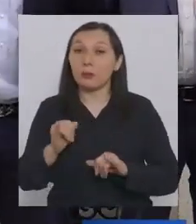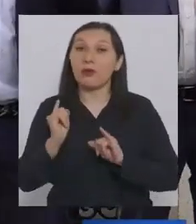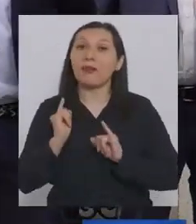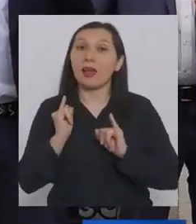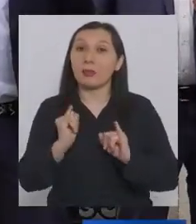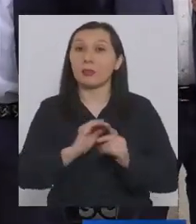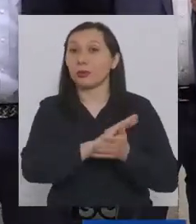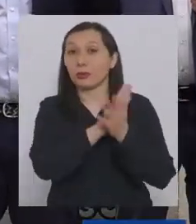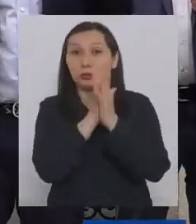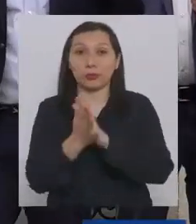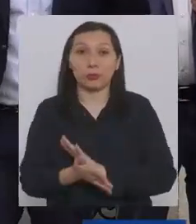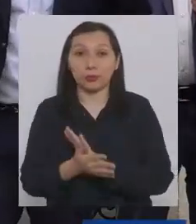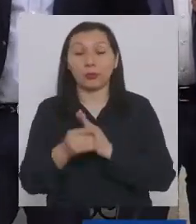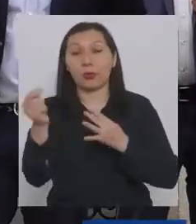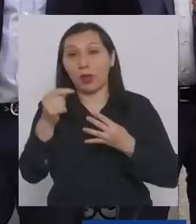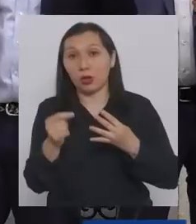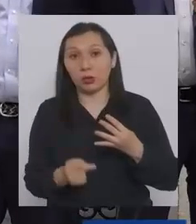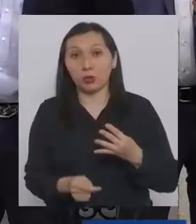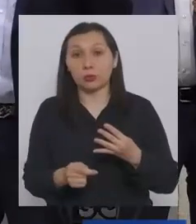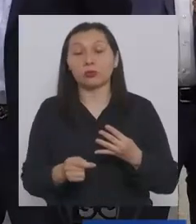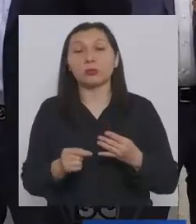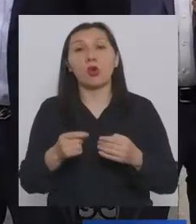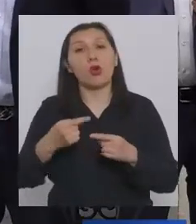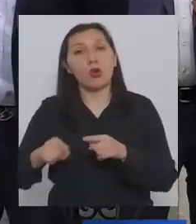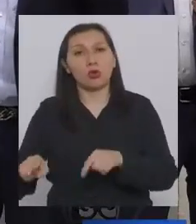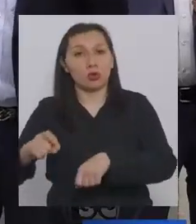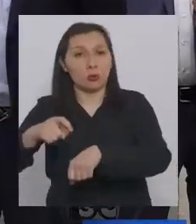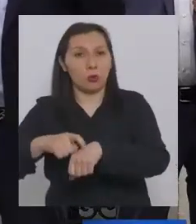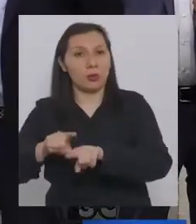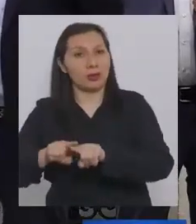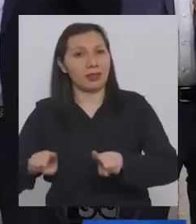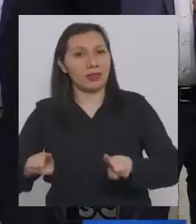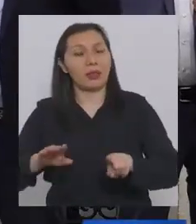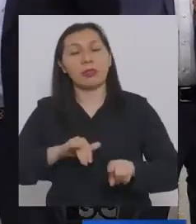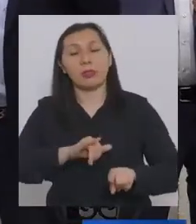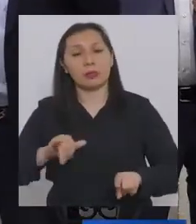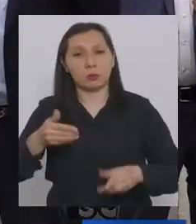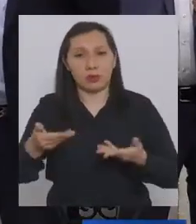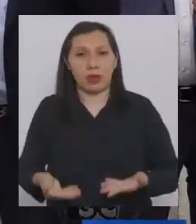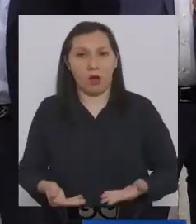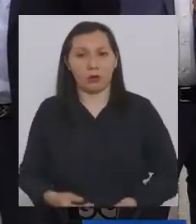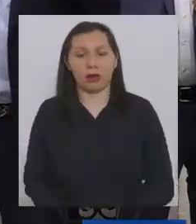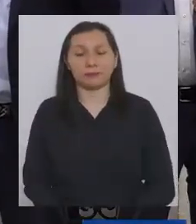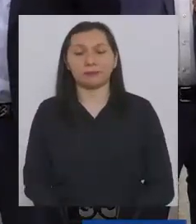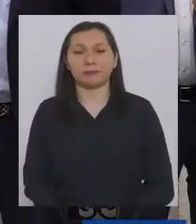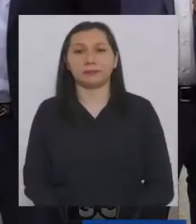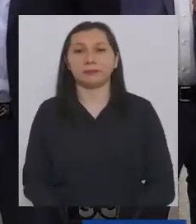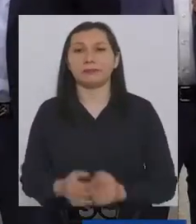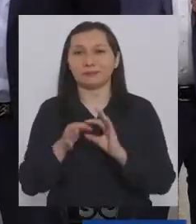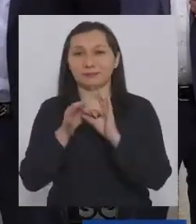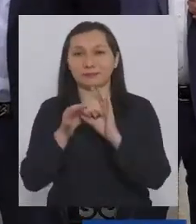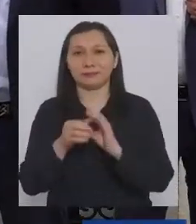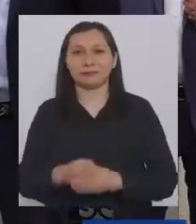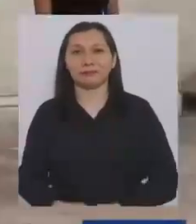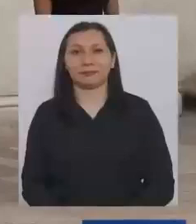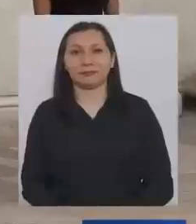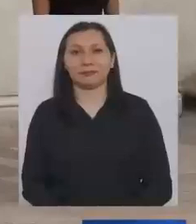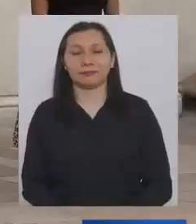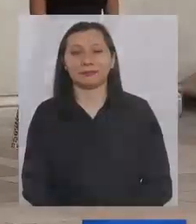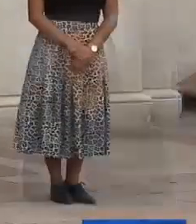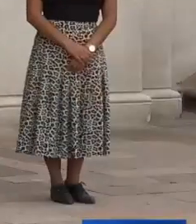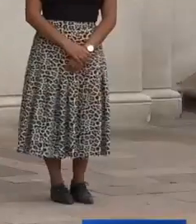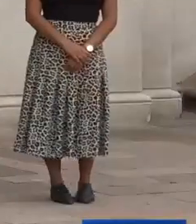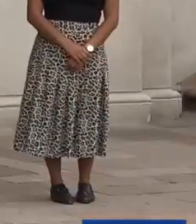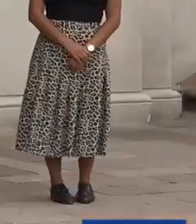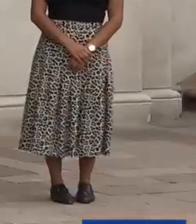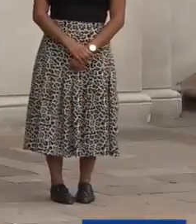de todos aquellos elementos en una instancia distinta y posterior a esta. Gracias.